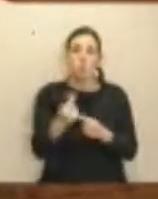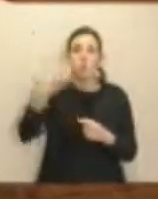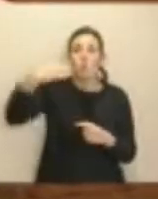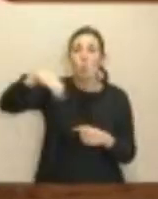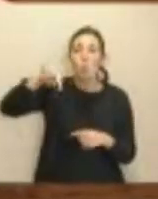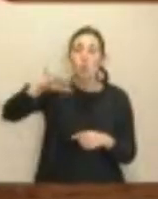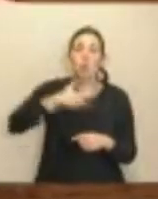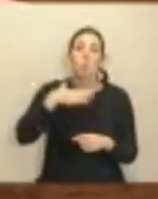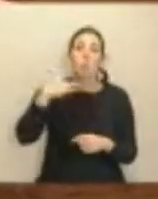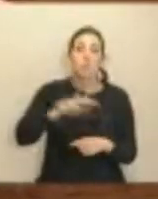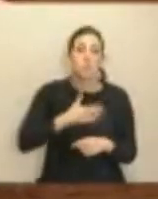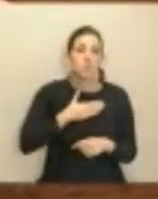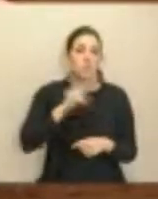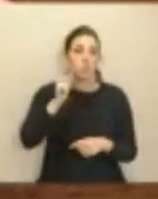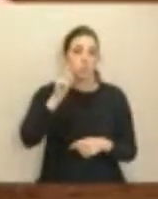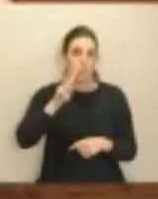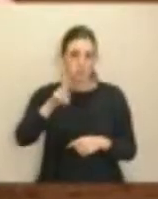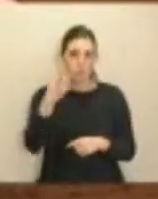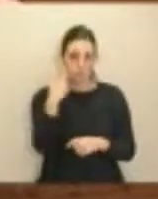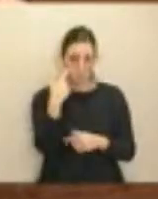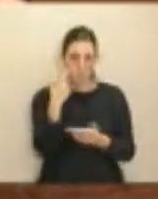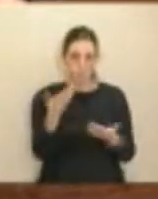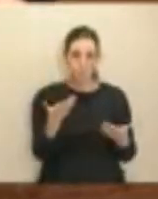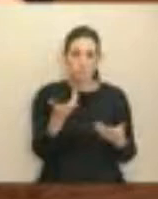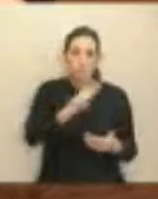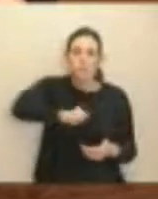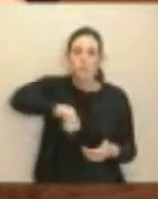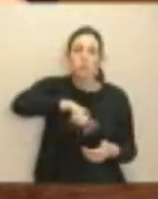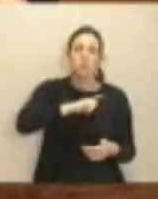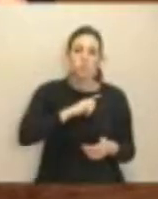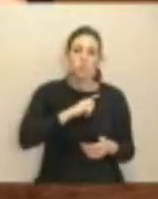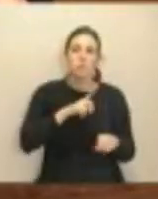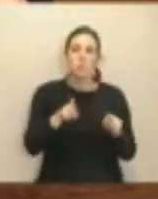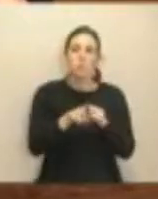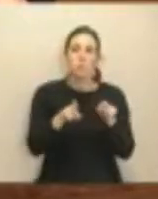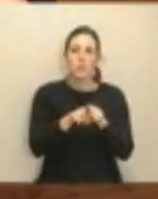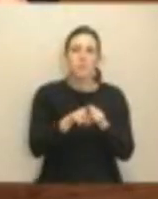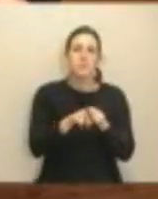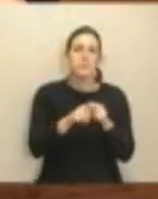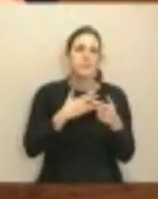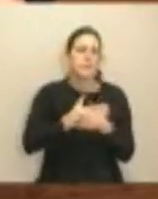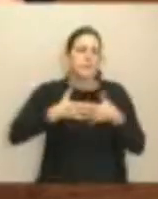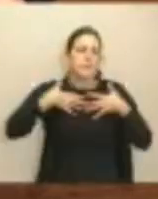desde nuestro punto de vista. Miren ustedes, nosotros tenemos la satisfacción